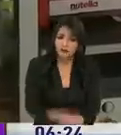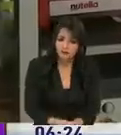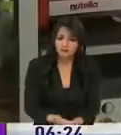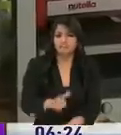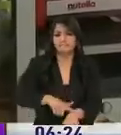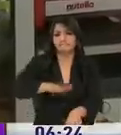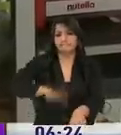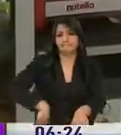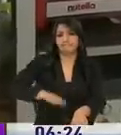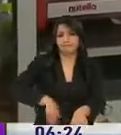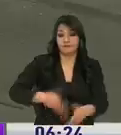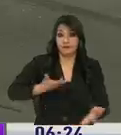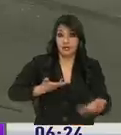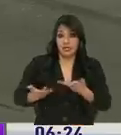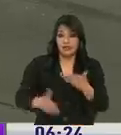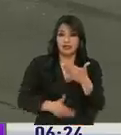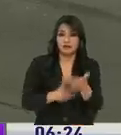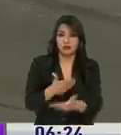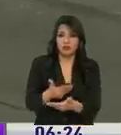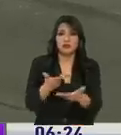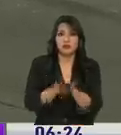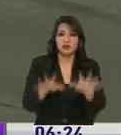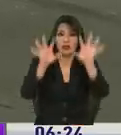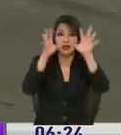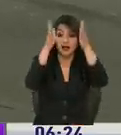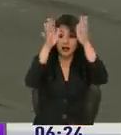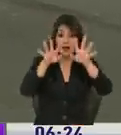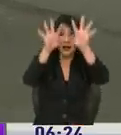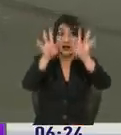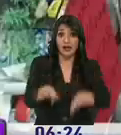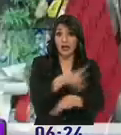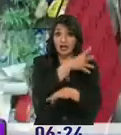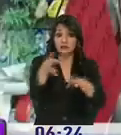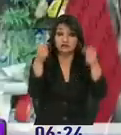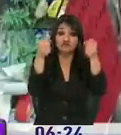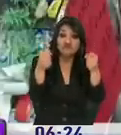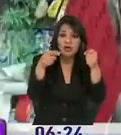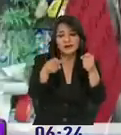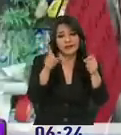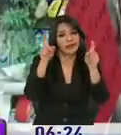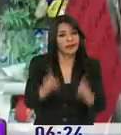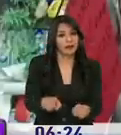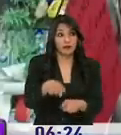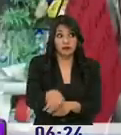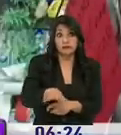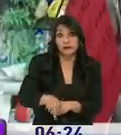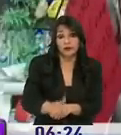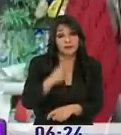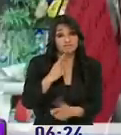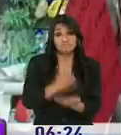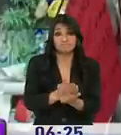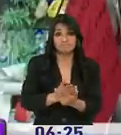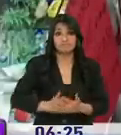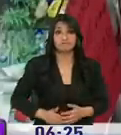tienda, en los próximos días, colocarán rejas para evitar así seguir siendo víctimas del AMPA.